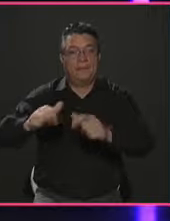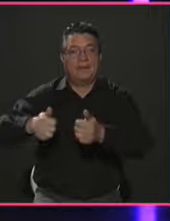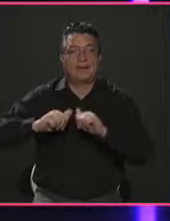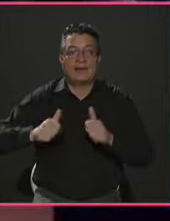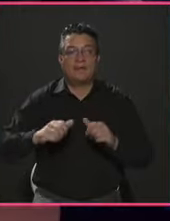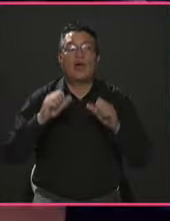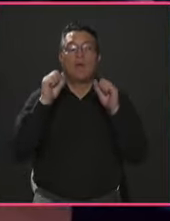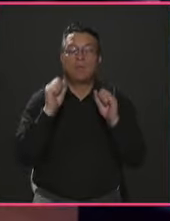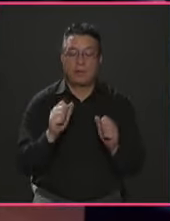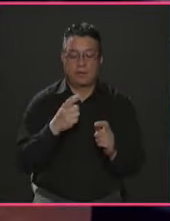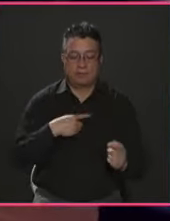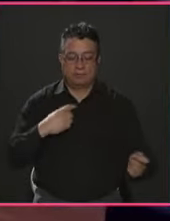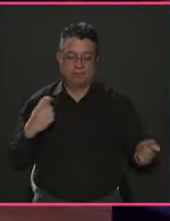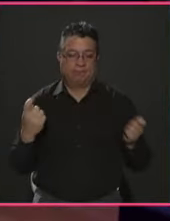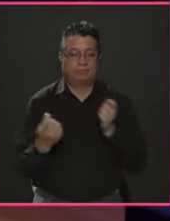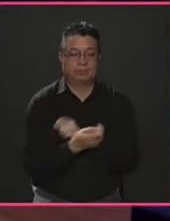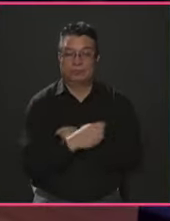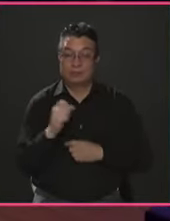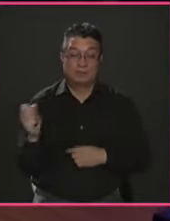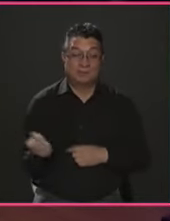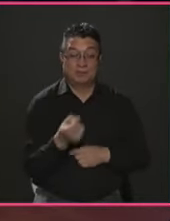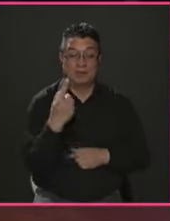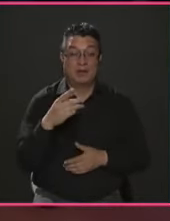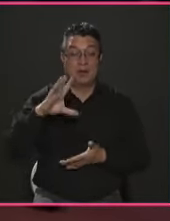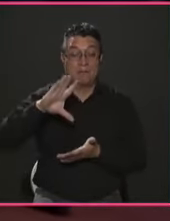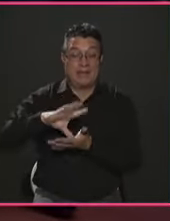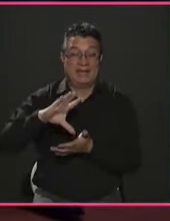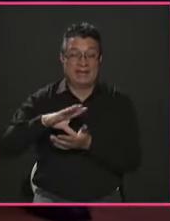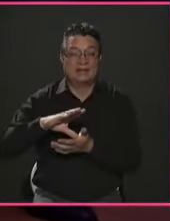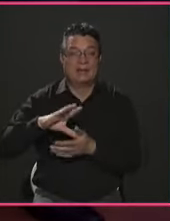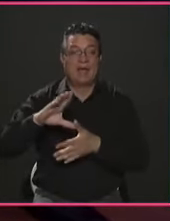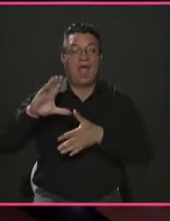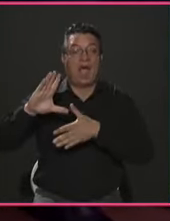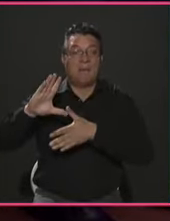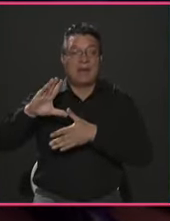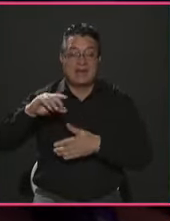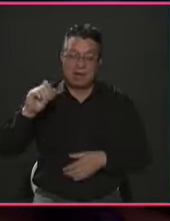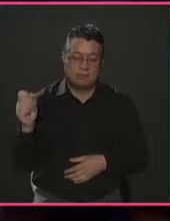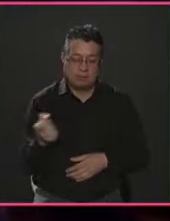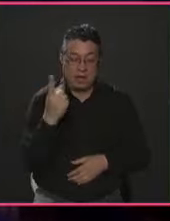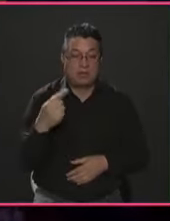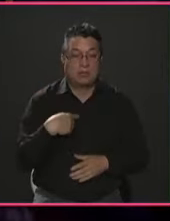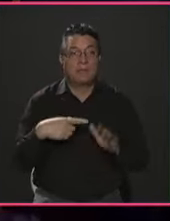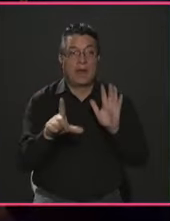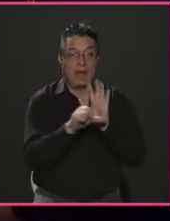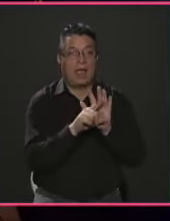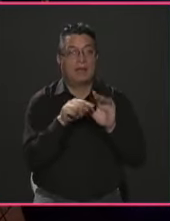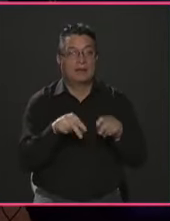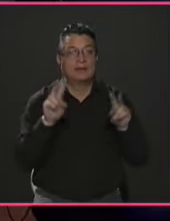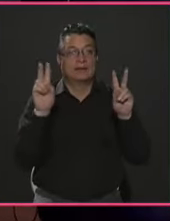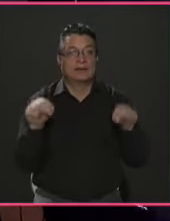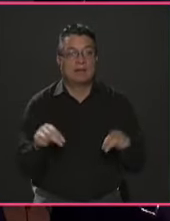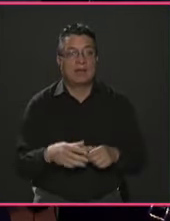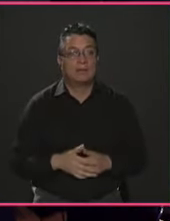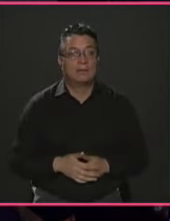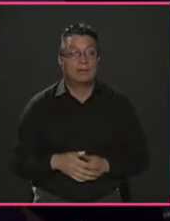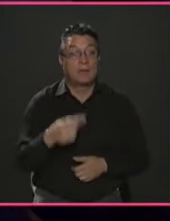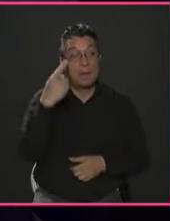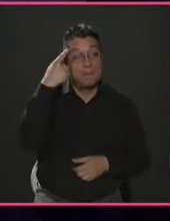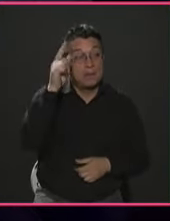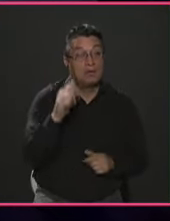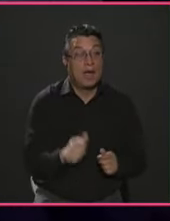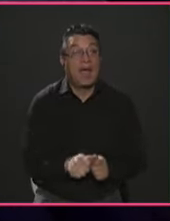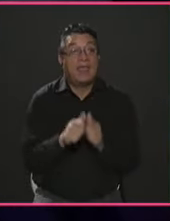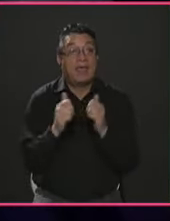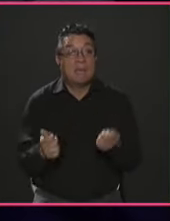también convertirnos en uno de los primeros países de América justamente en legislar sobre la materia Pero además